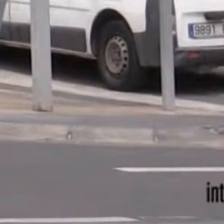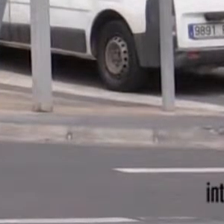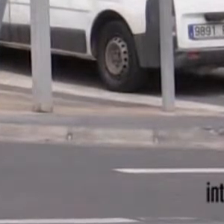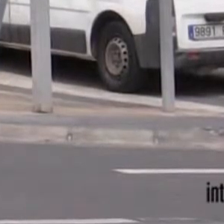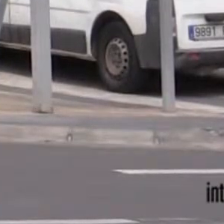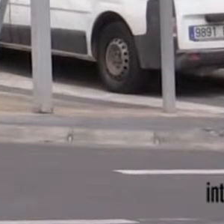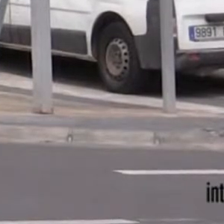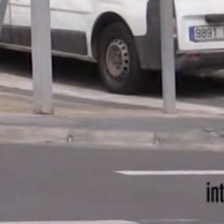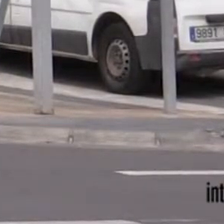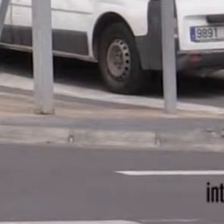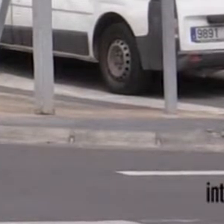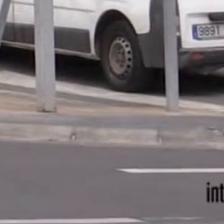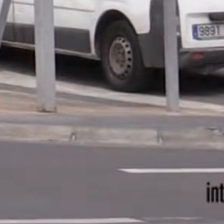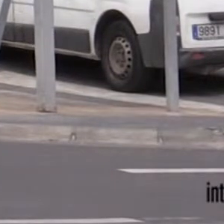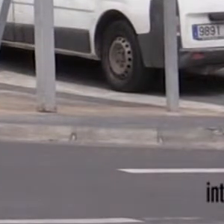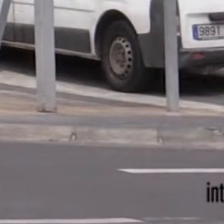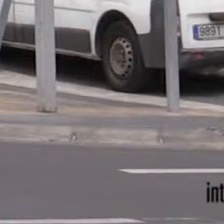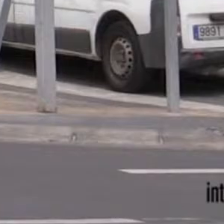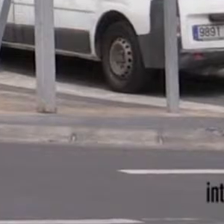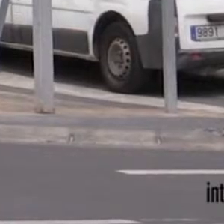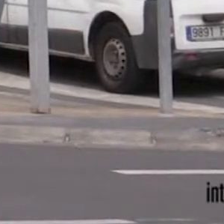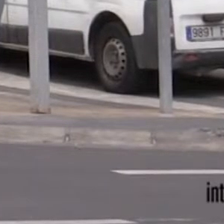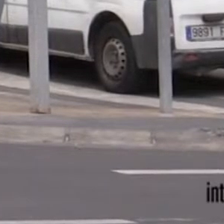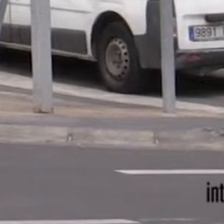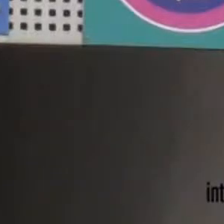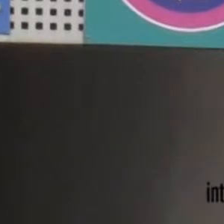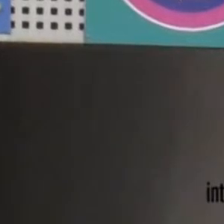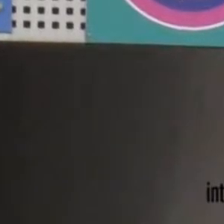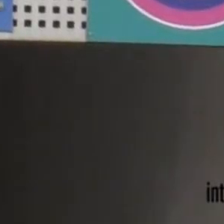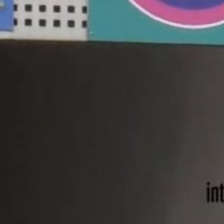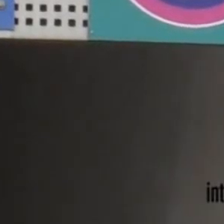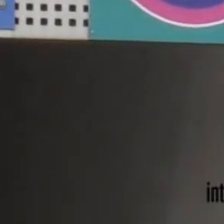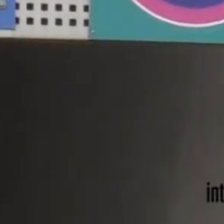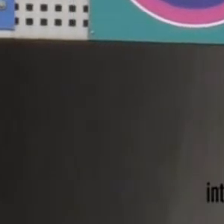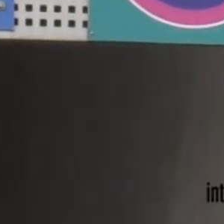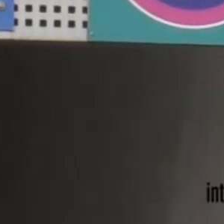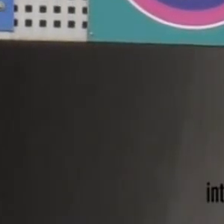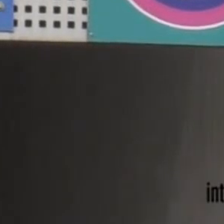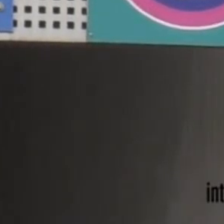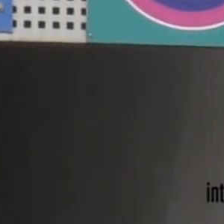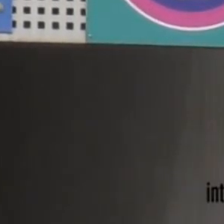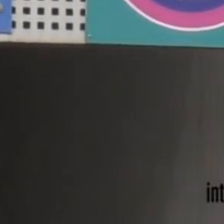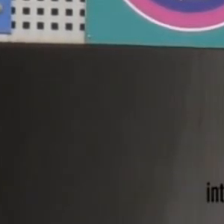inmueble, cuya licitación saldrá previsiblemente en abril, podría estar finalizado en verano de 2018.